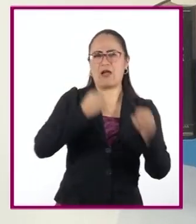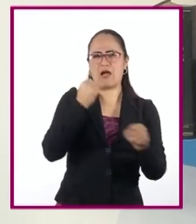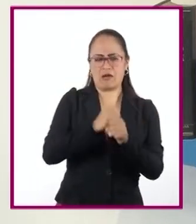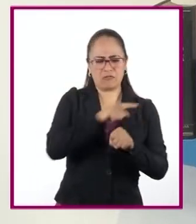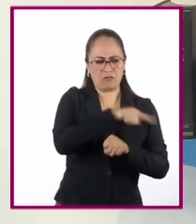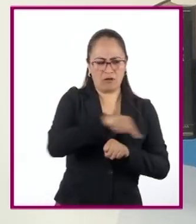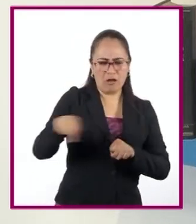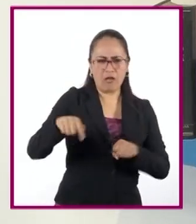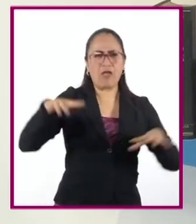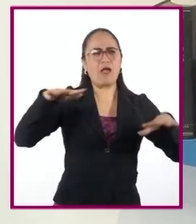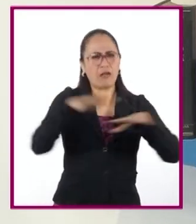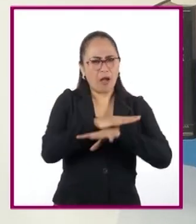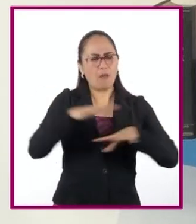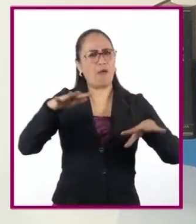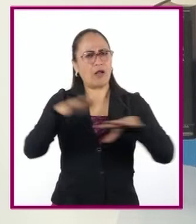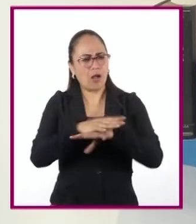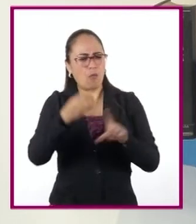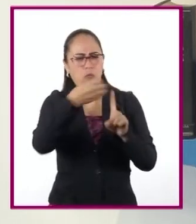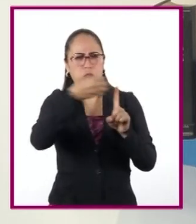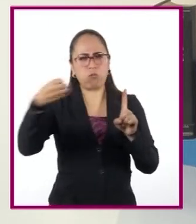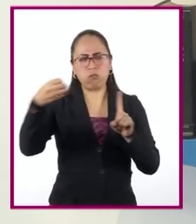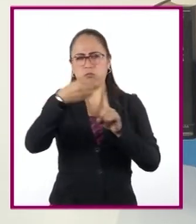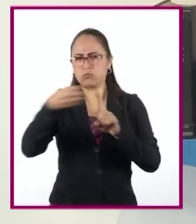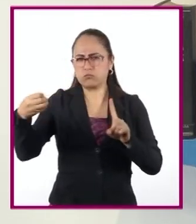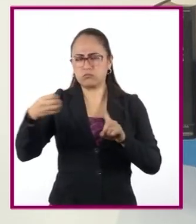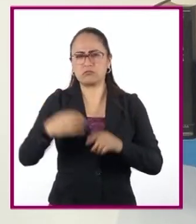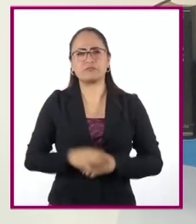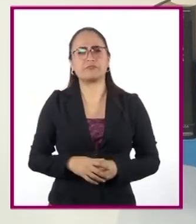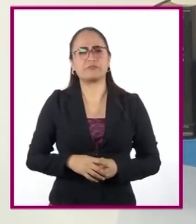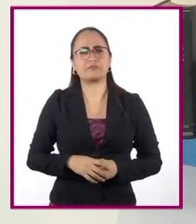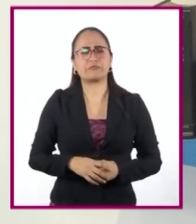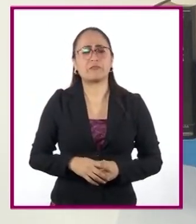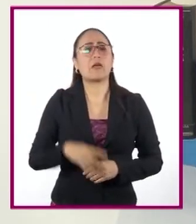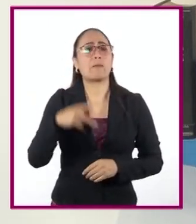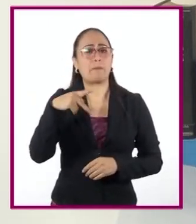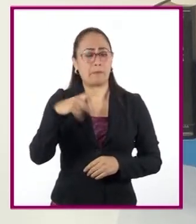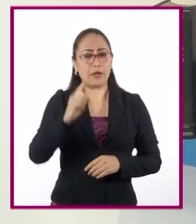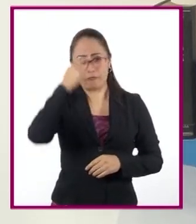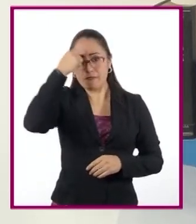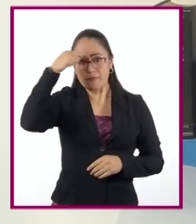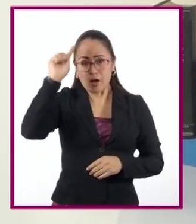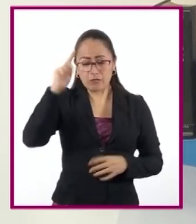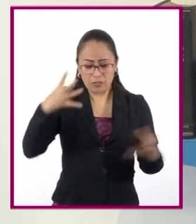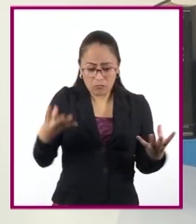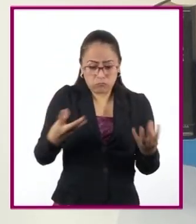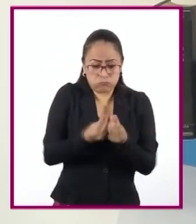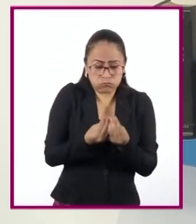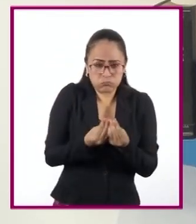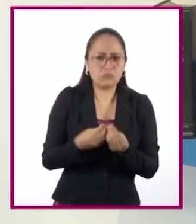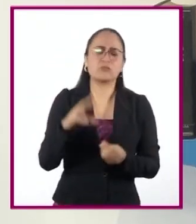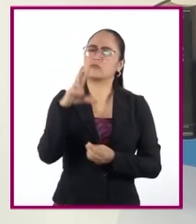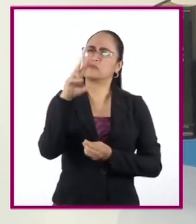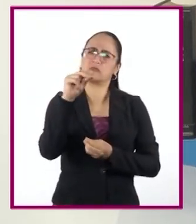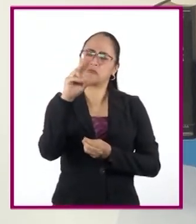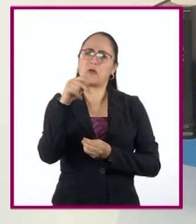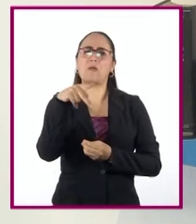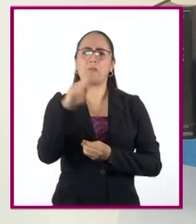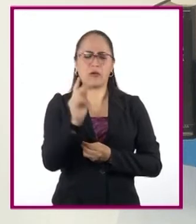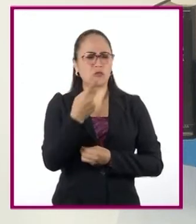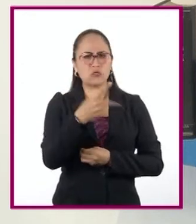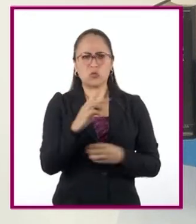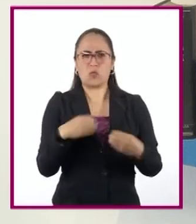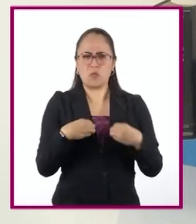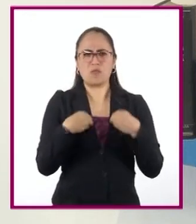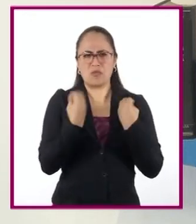transformaciones significativas en su organización. Aunque no fue una tarea sencilla, les permitió elevar su calidad de